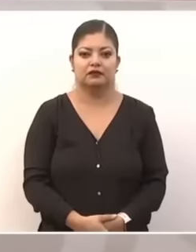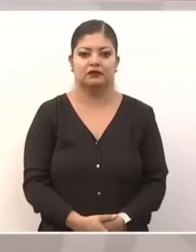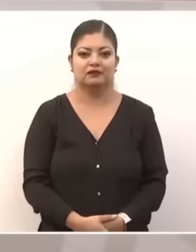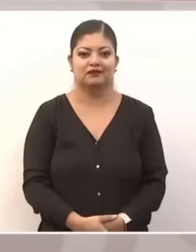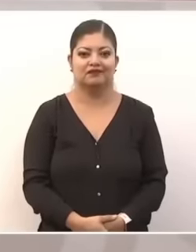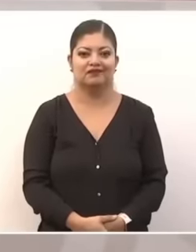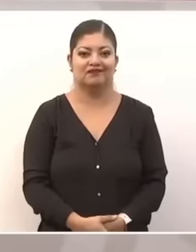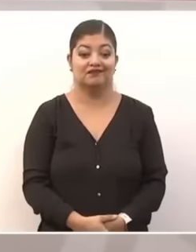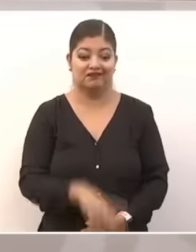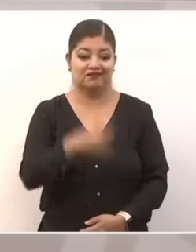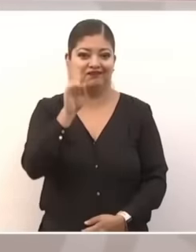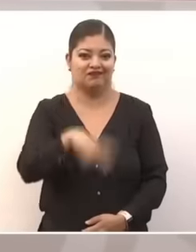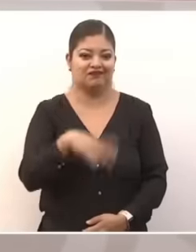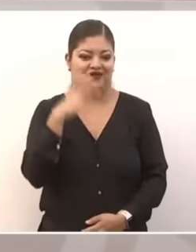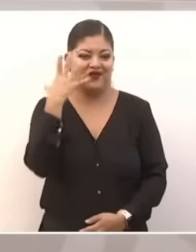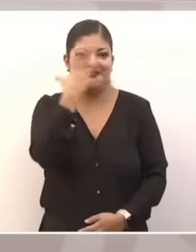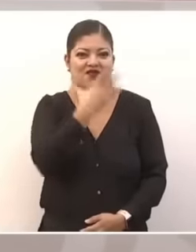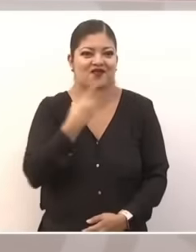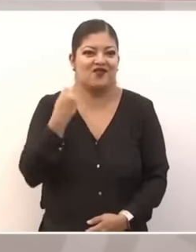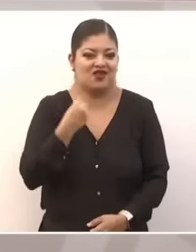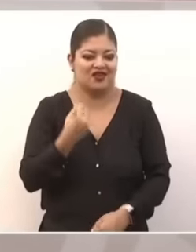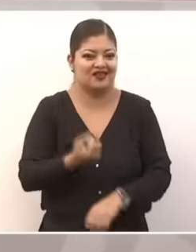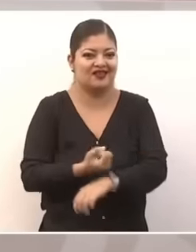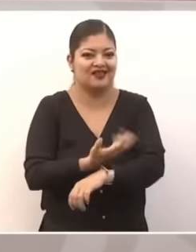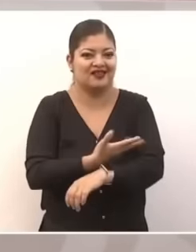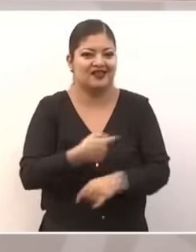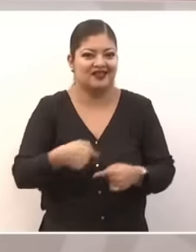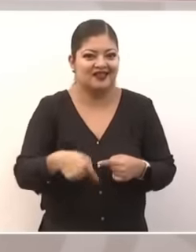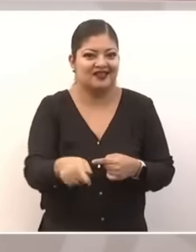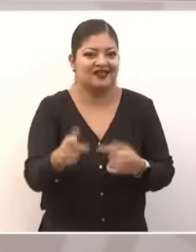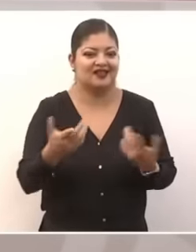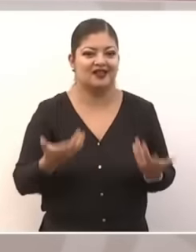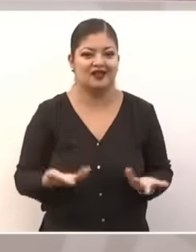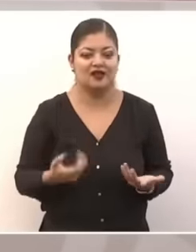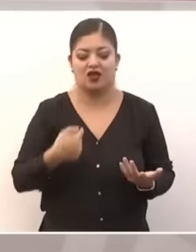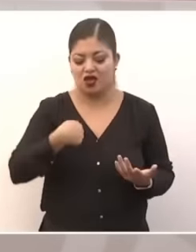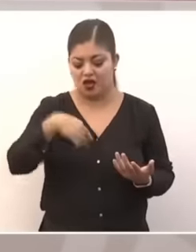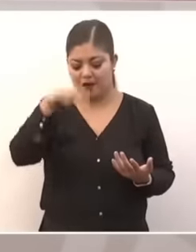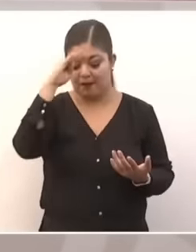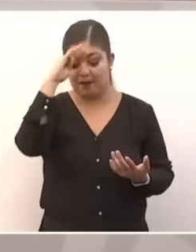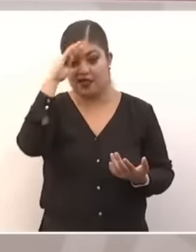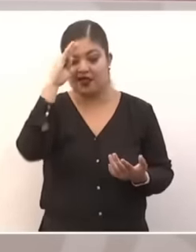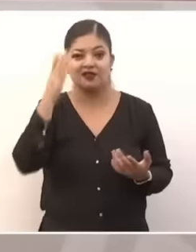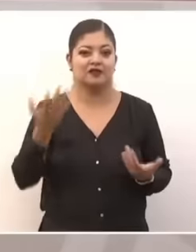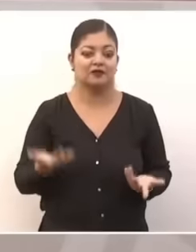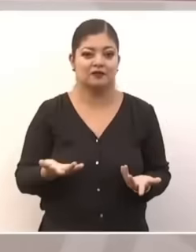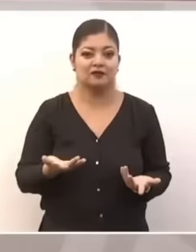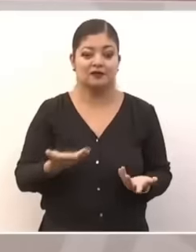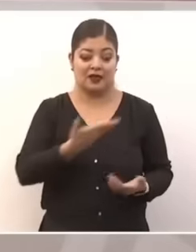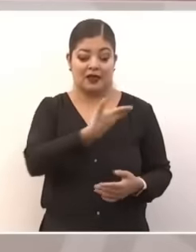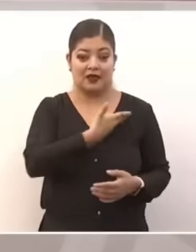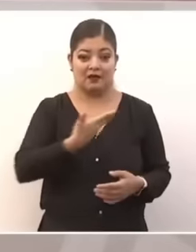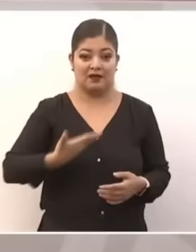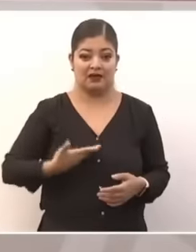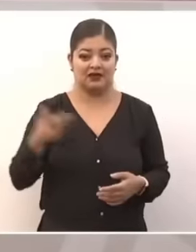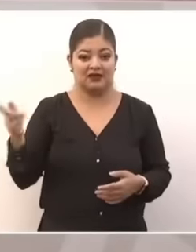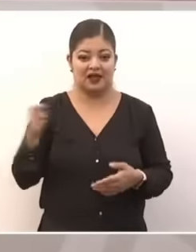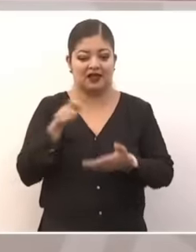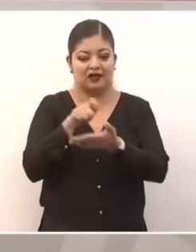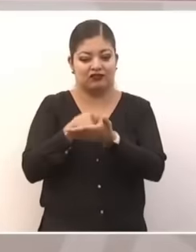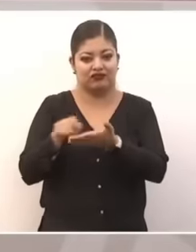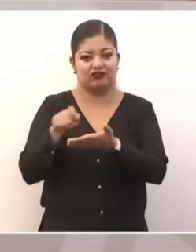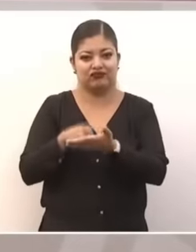Hermoso lo que estamos viviendo. Yo pienso que el presidente escribió un